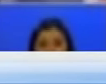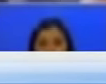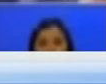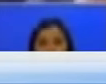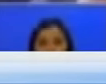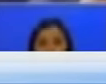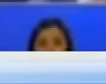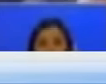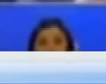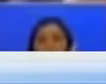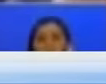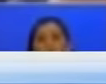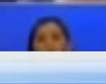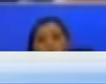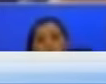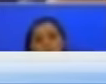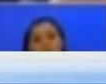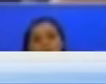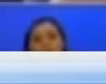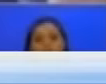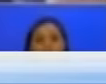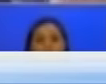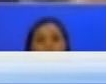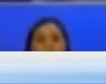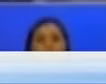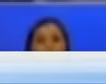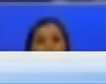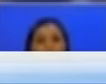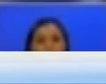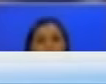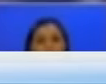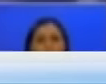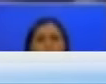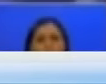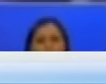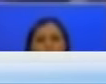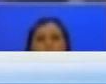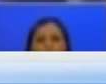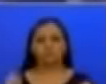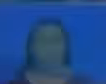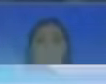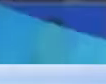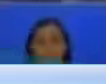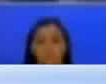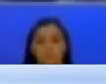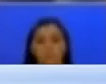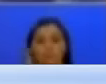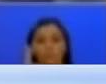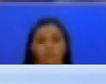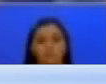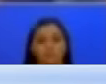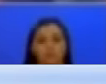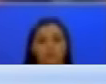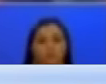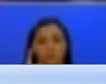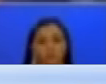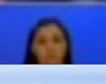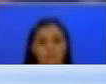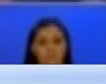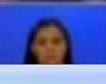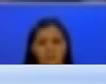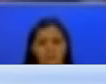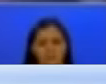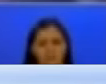renta, cuando deduces gastos de arriendo, salud, educación, vestimenta, puedes ganar hasta más de 2.000 dólares por mes y no pagas impuestos.